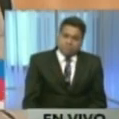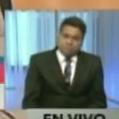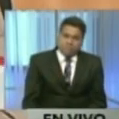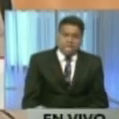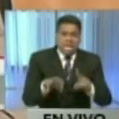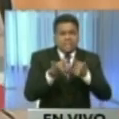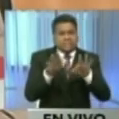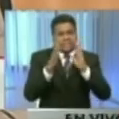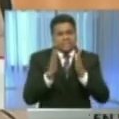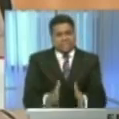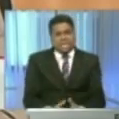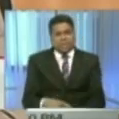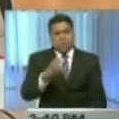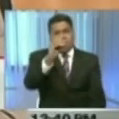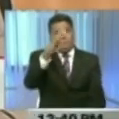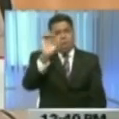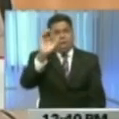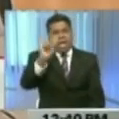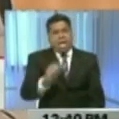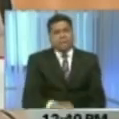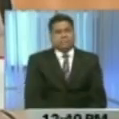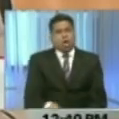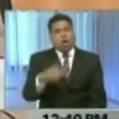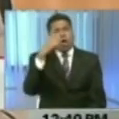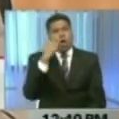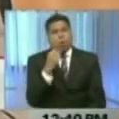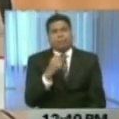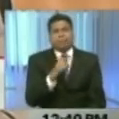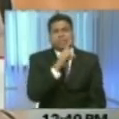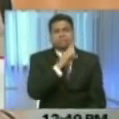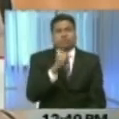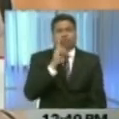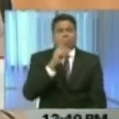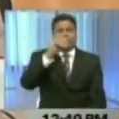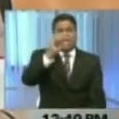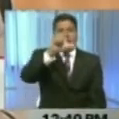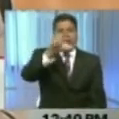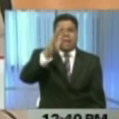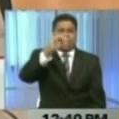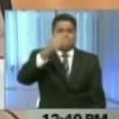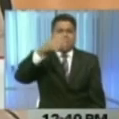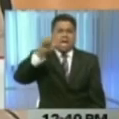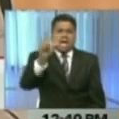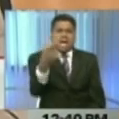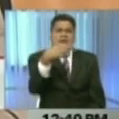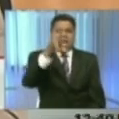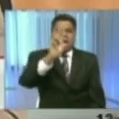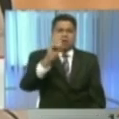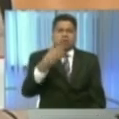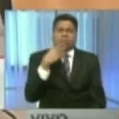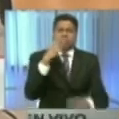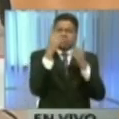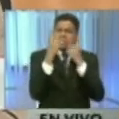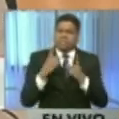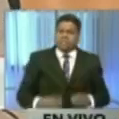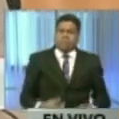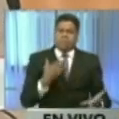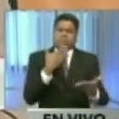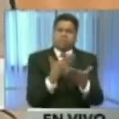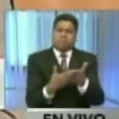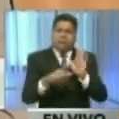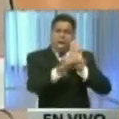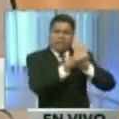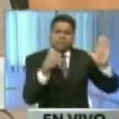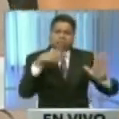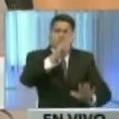Organización de los Estados Americanos, el señor Luis Almagro, decidió activar la invocación del artículo 20 de